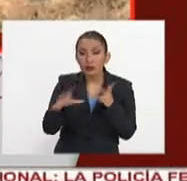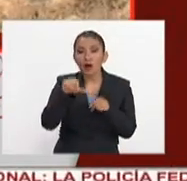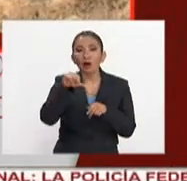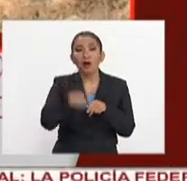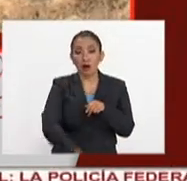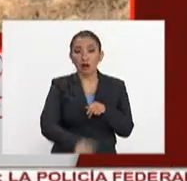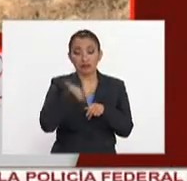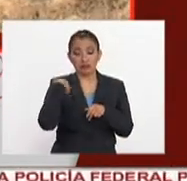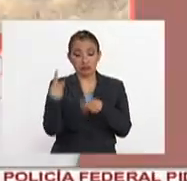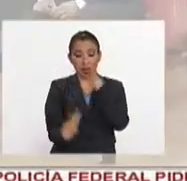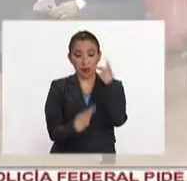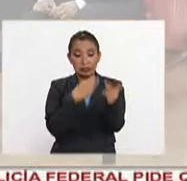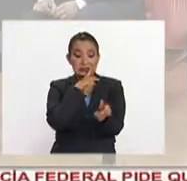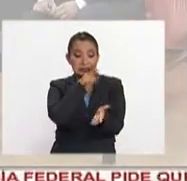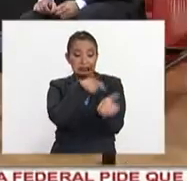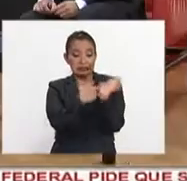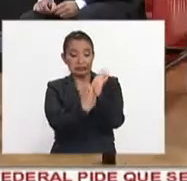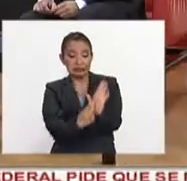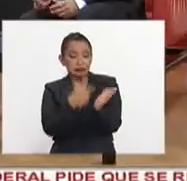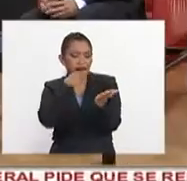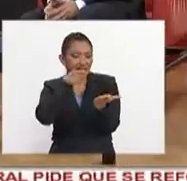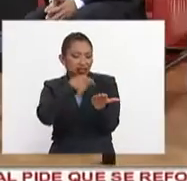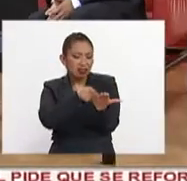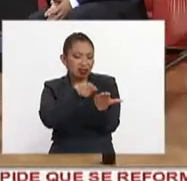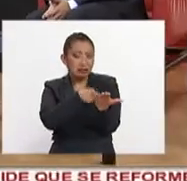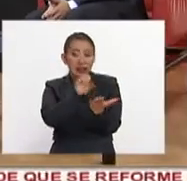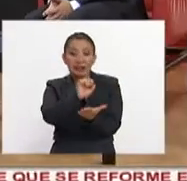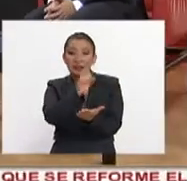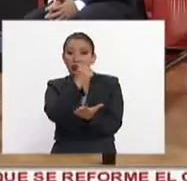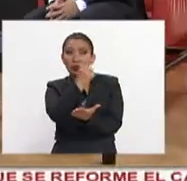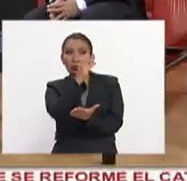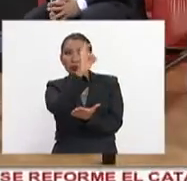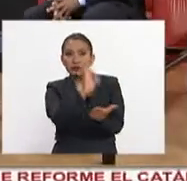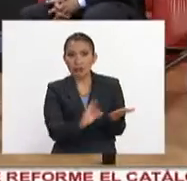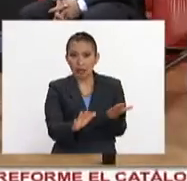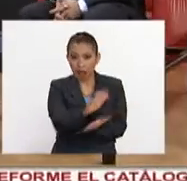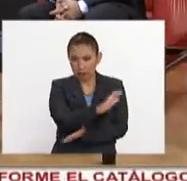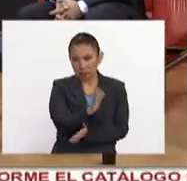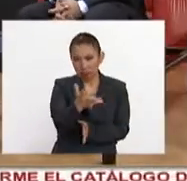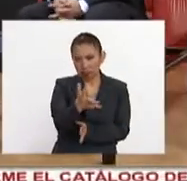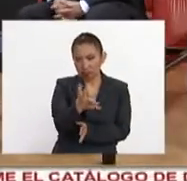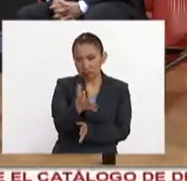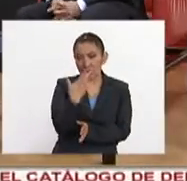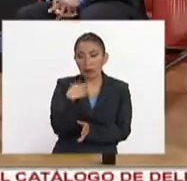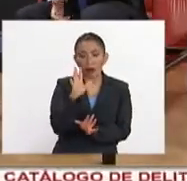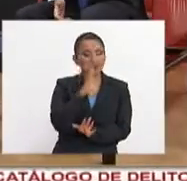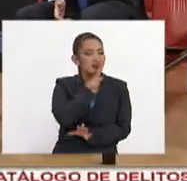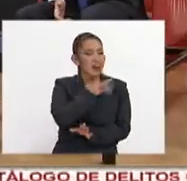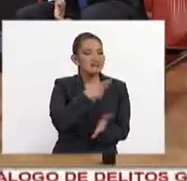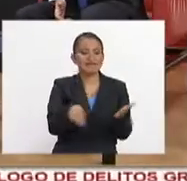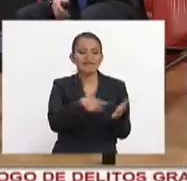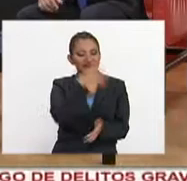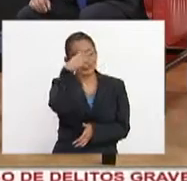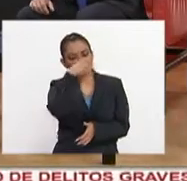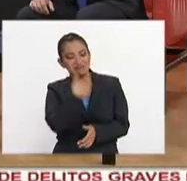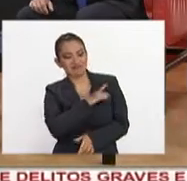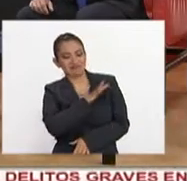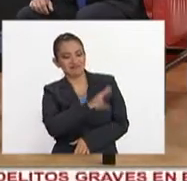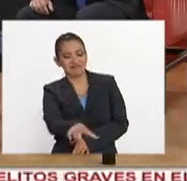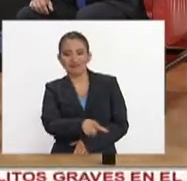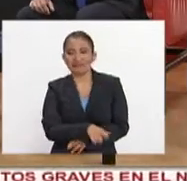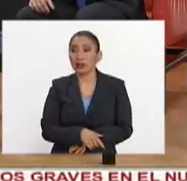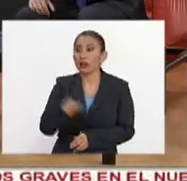hoy sale una encuesta que dice que 61%, si no mal recuerdo, reprueba ya a Donald Trump. Sí,